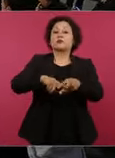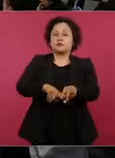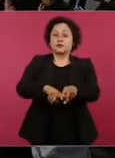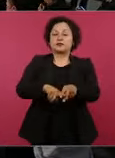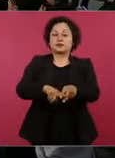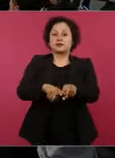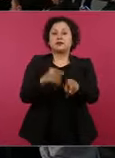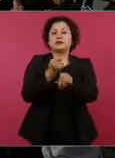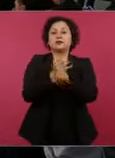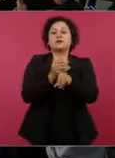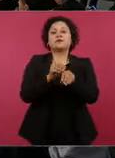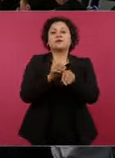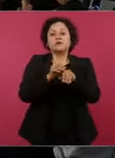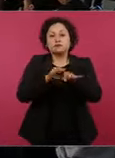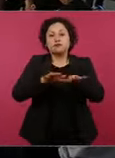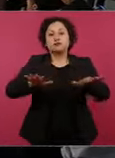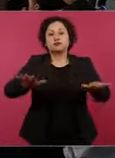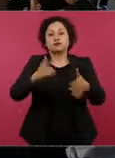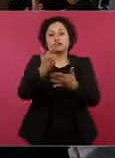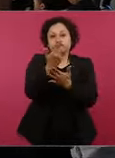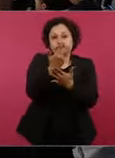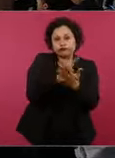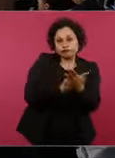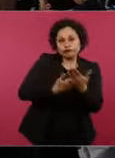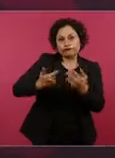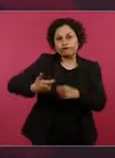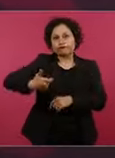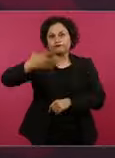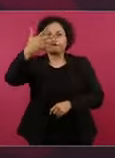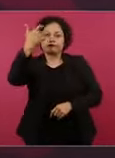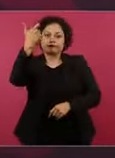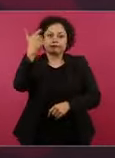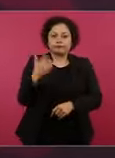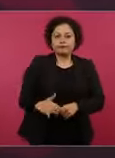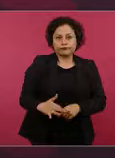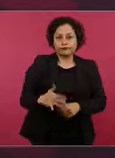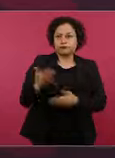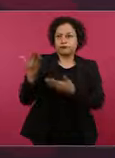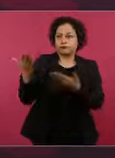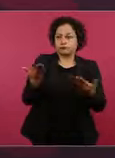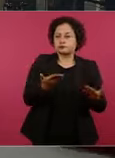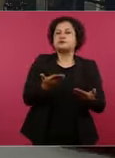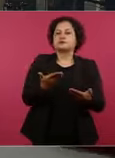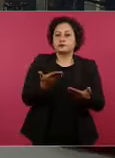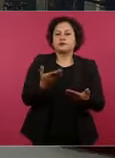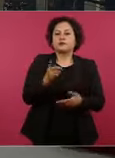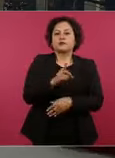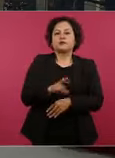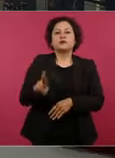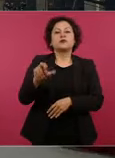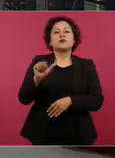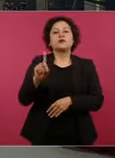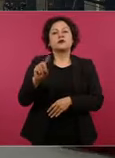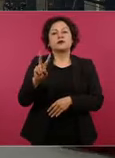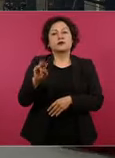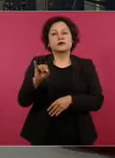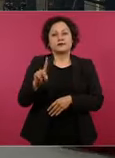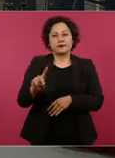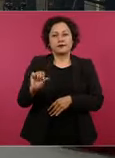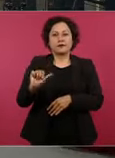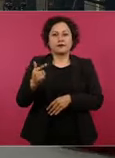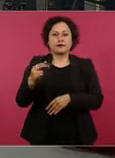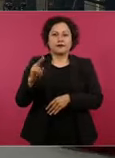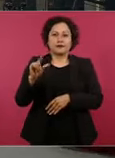informe sobre quién es quién en los precios, con el doctor David Aguilar y luego